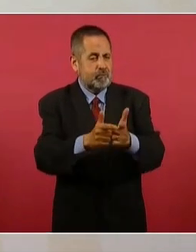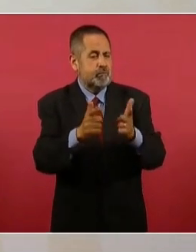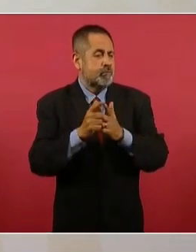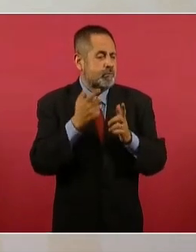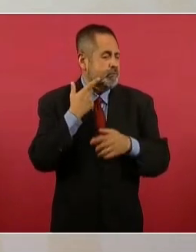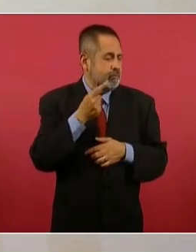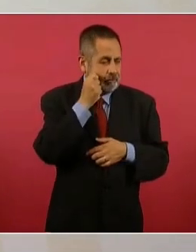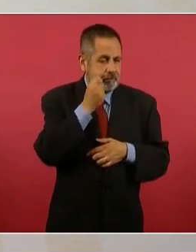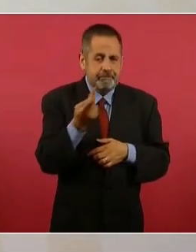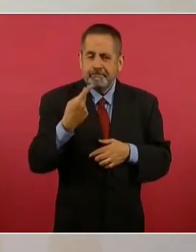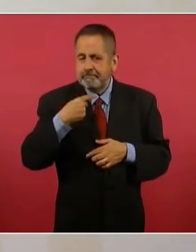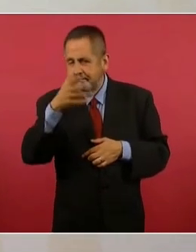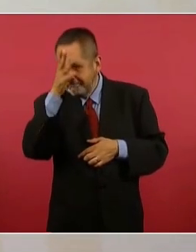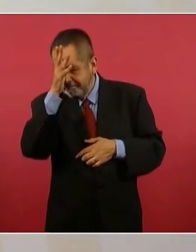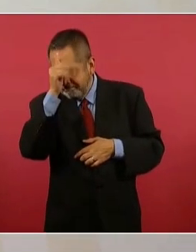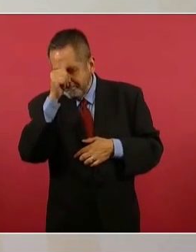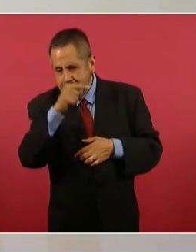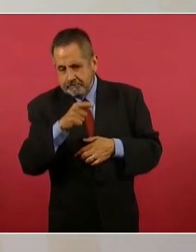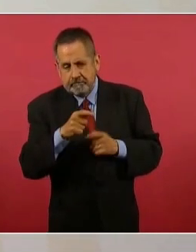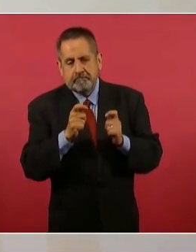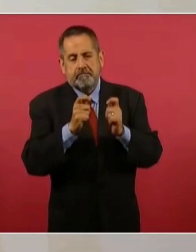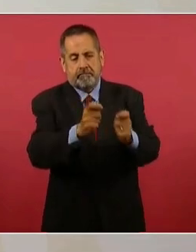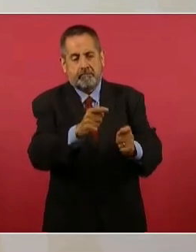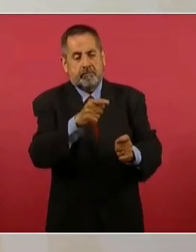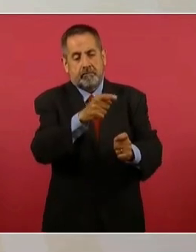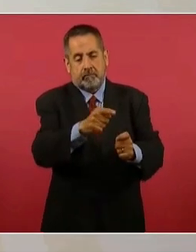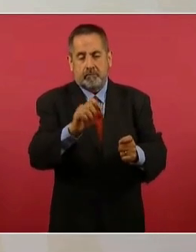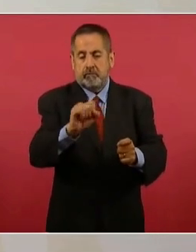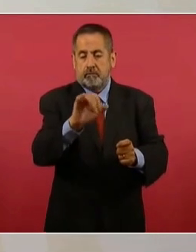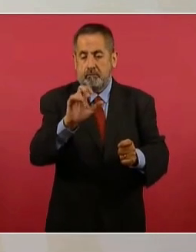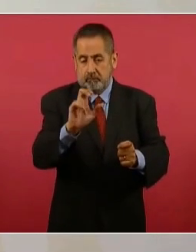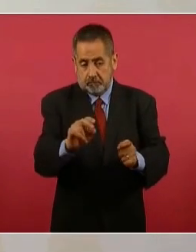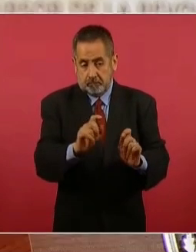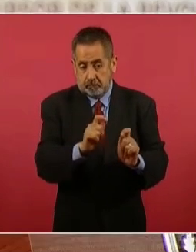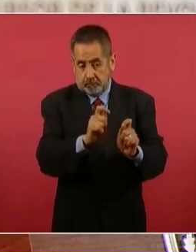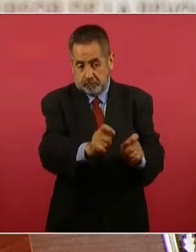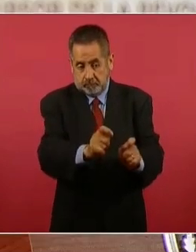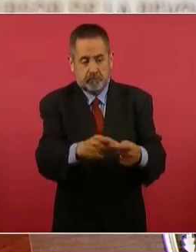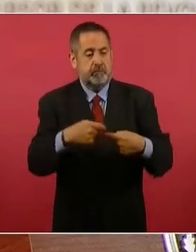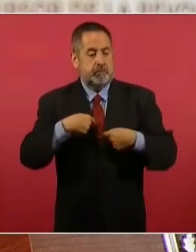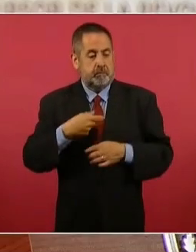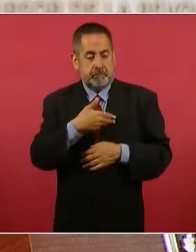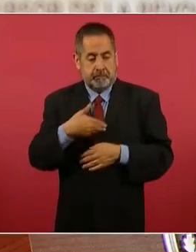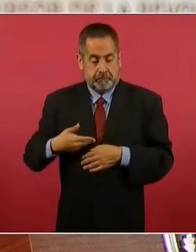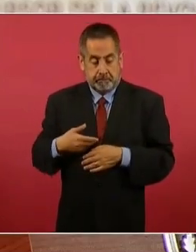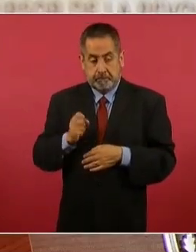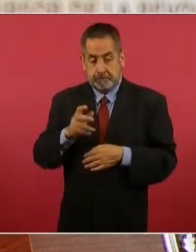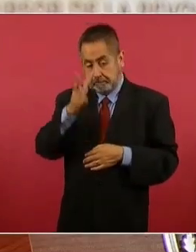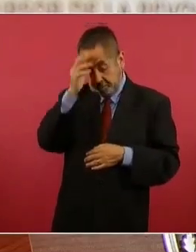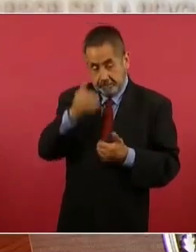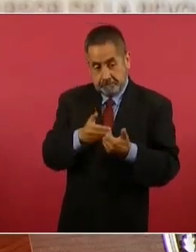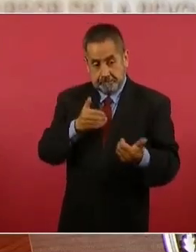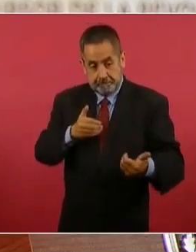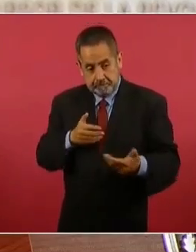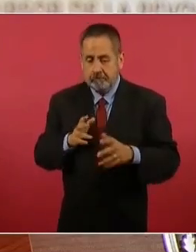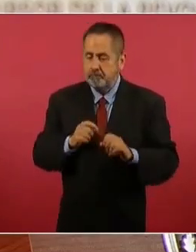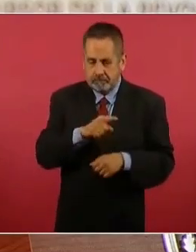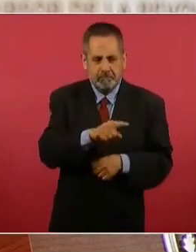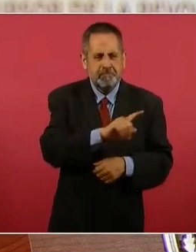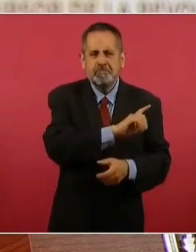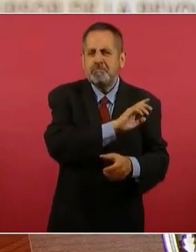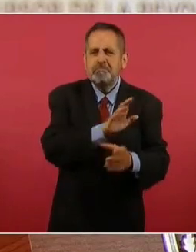del partido opositor, jueces,